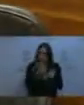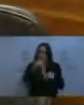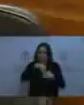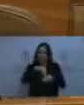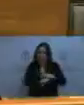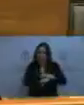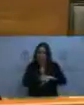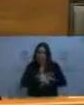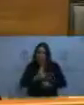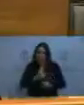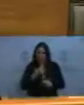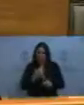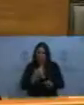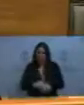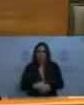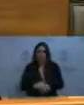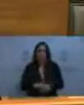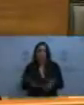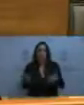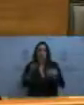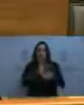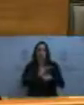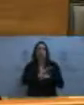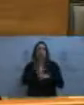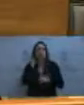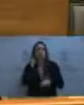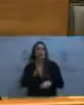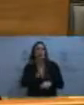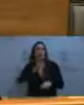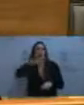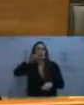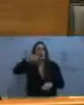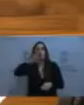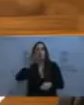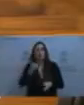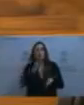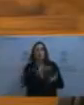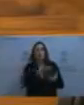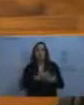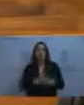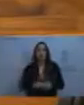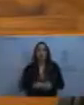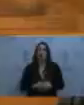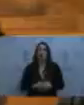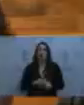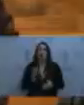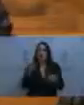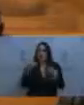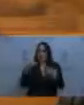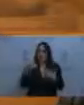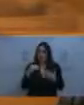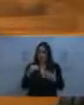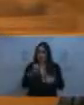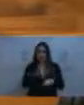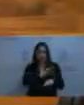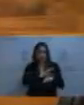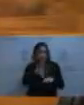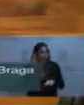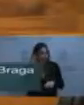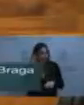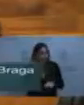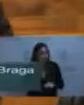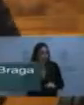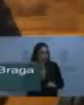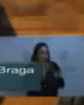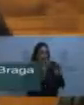Administración. Gracias, señora consejera. Señor Cuervas Mons tiene la palabra. Sí, muchas gracias, señor presidente. Señora consejera, mire, efectivamente ustedes